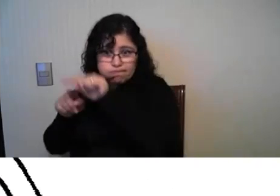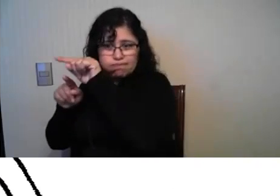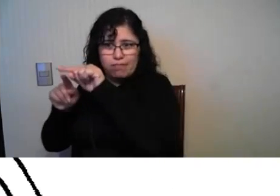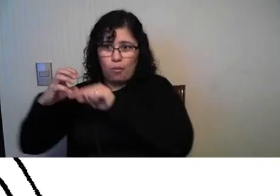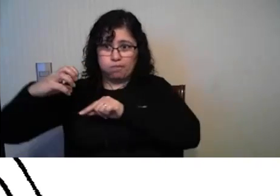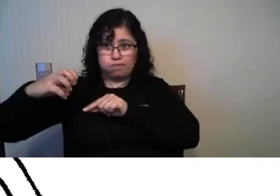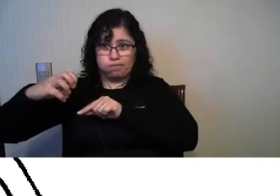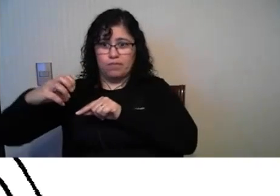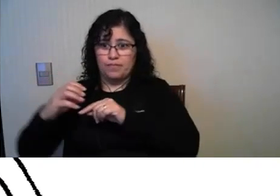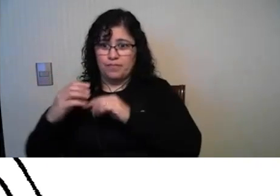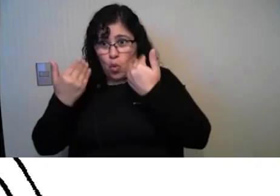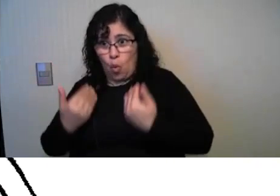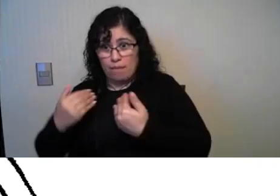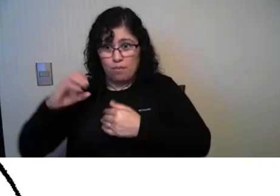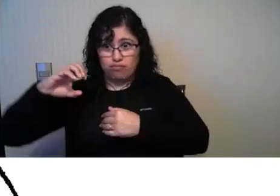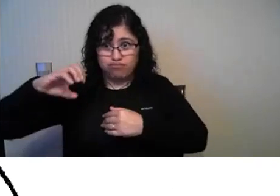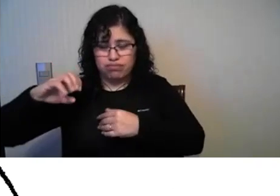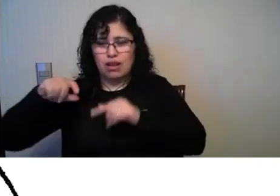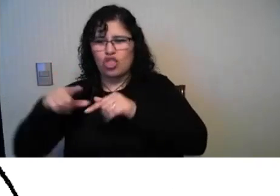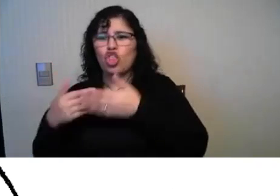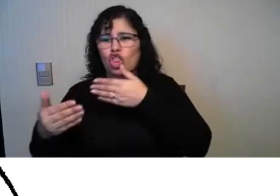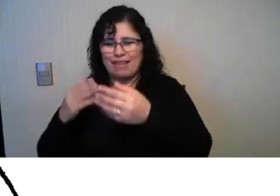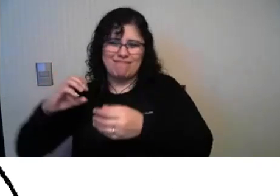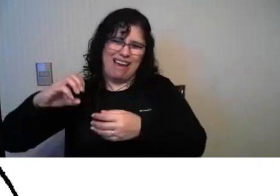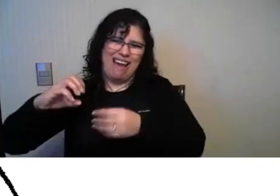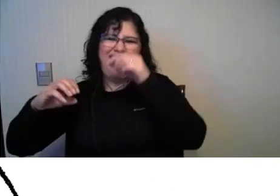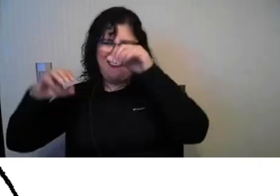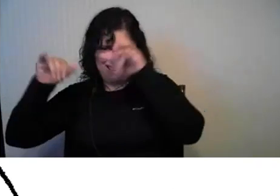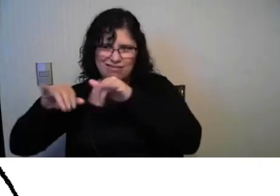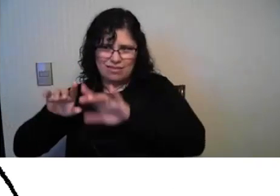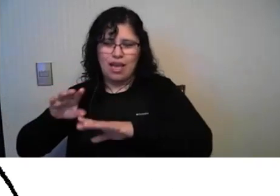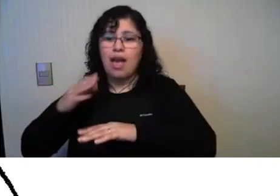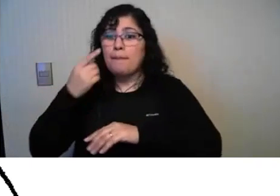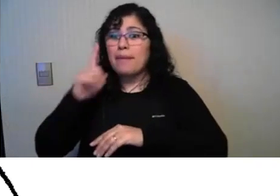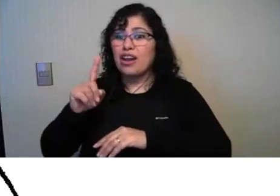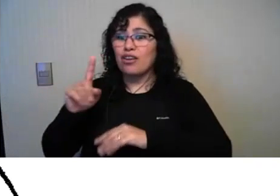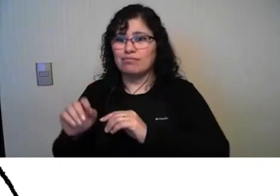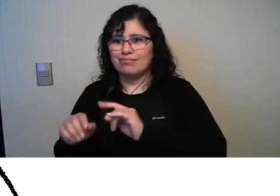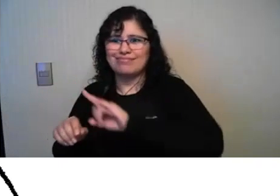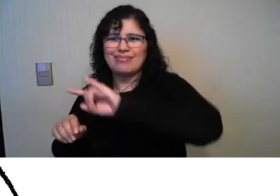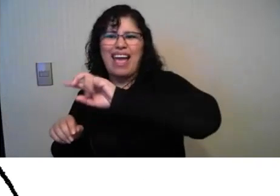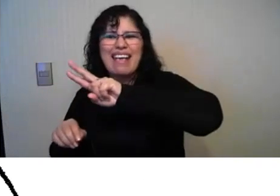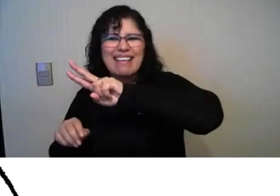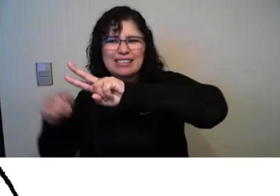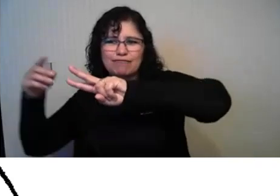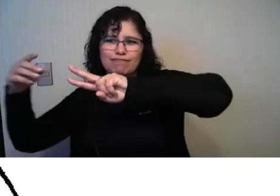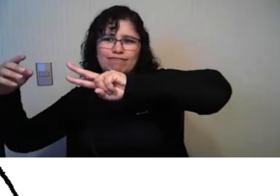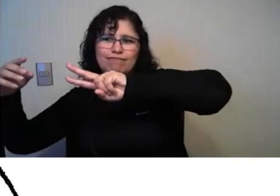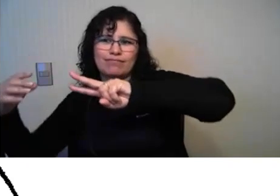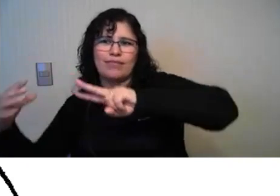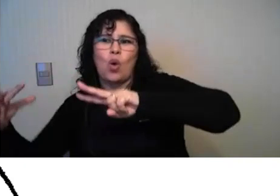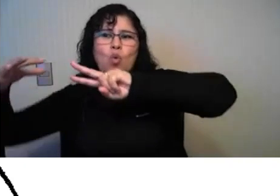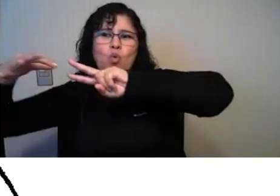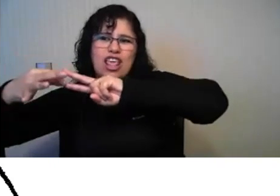axón está en el ganglio y aquí está la Y, por tanto aquí nosotros deberíamos colocar